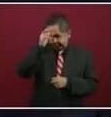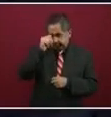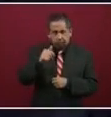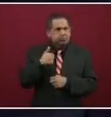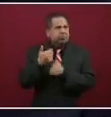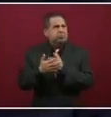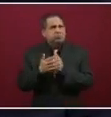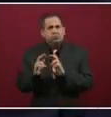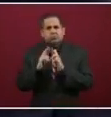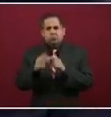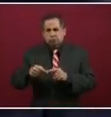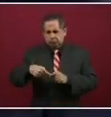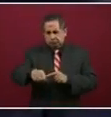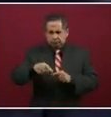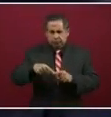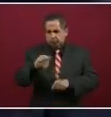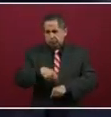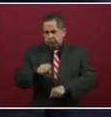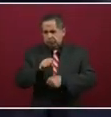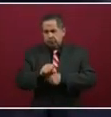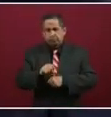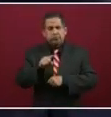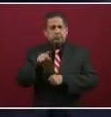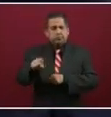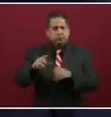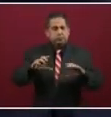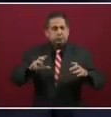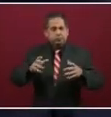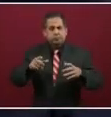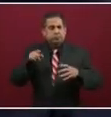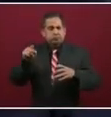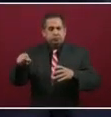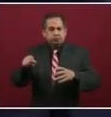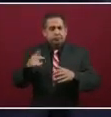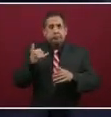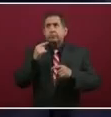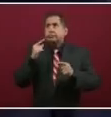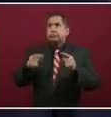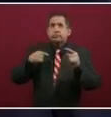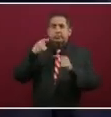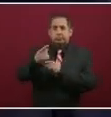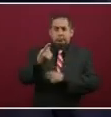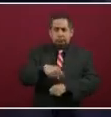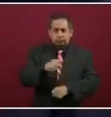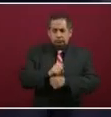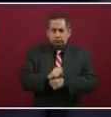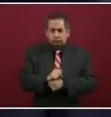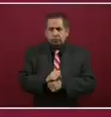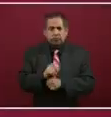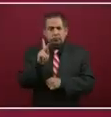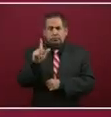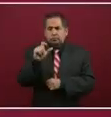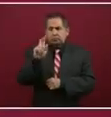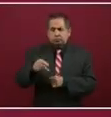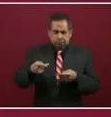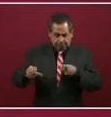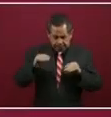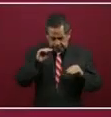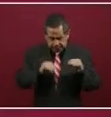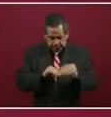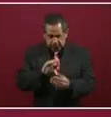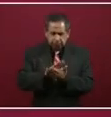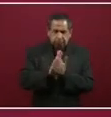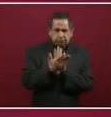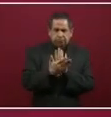reunión esta semana en Hacienda y la próxima ya se presenta el plan